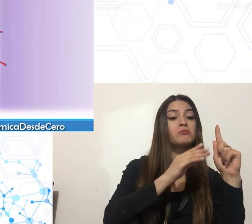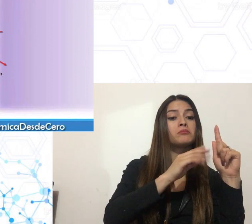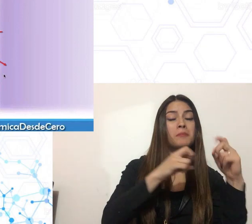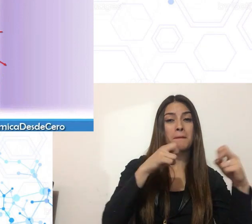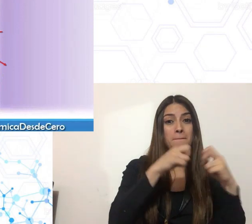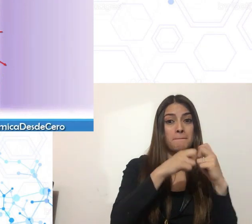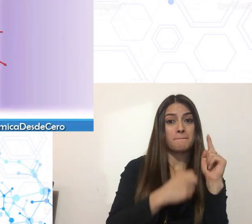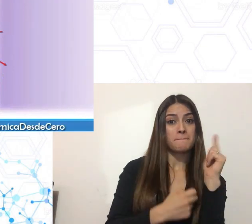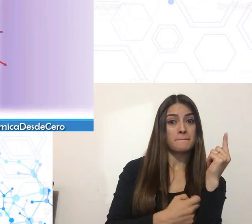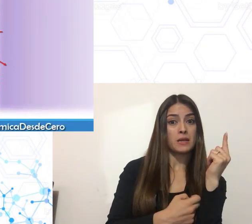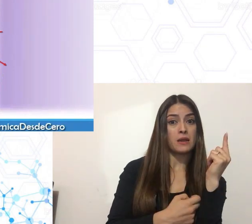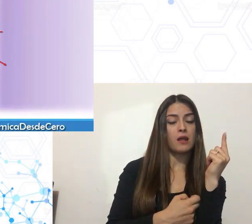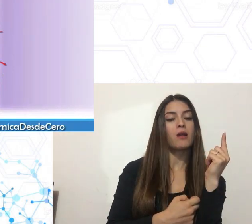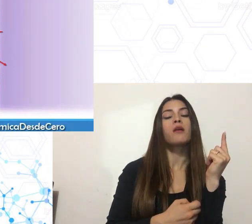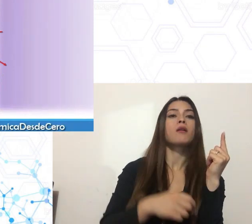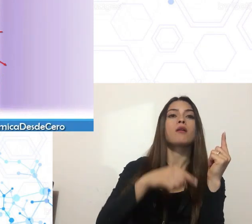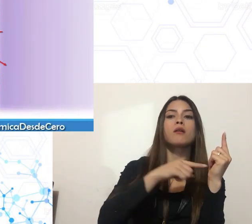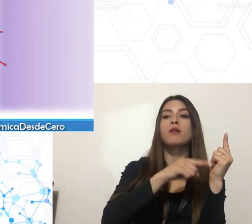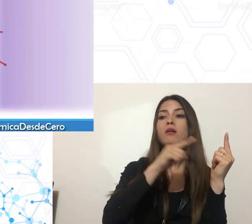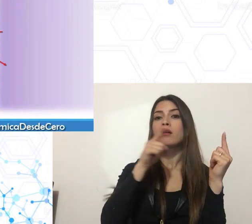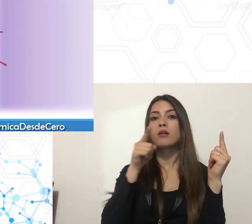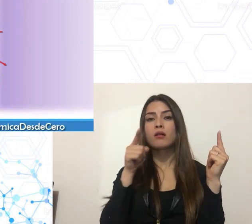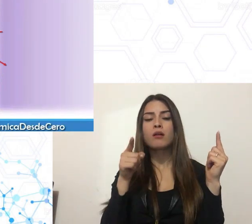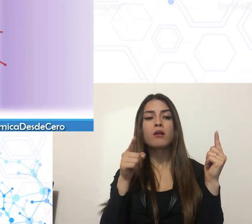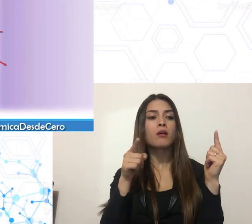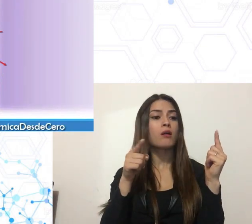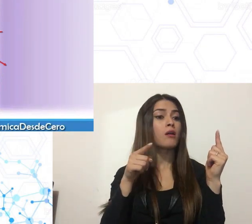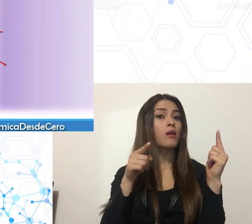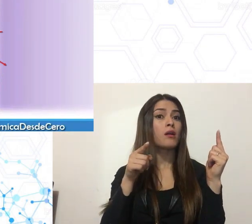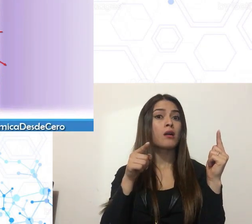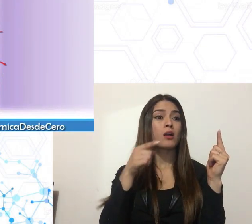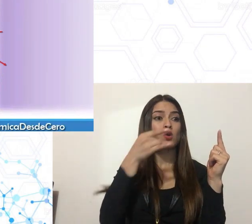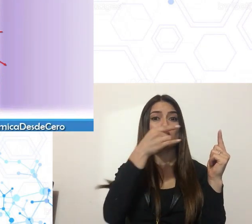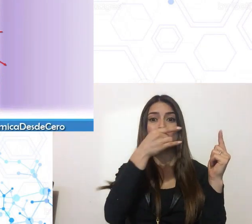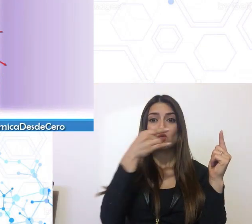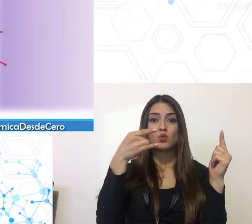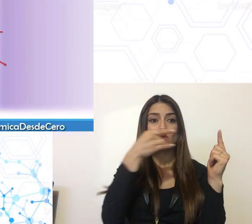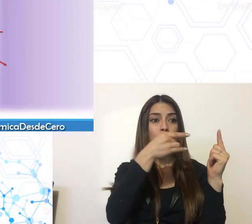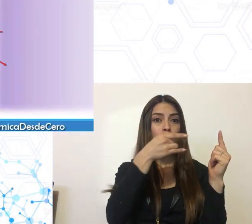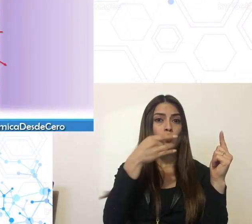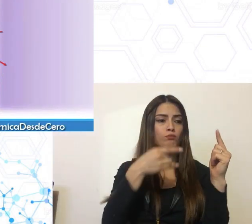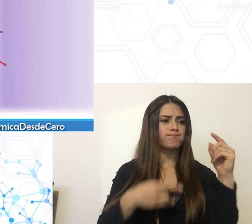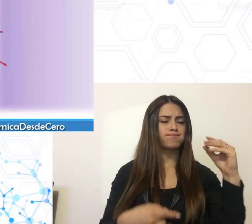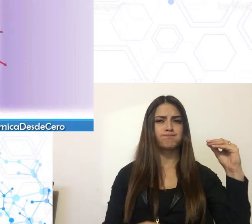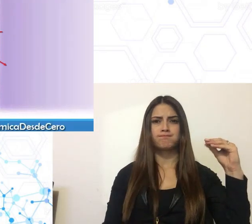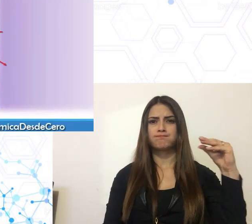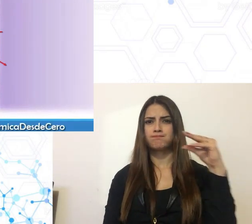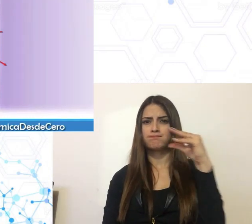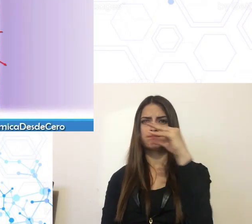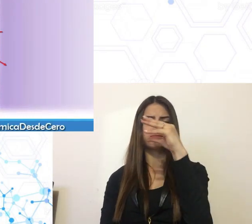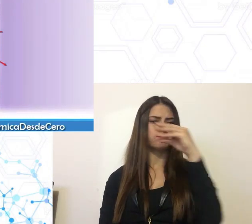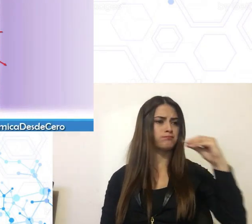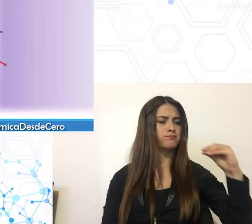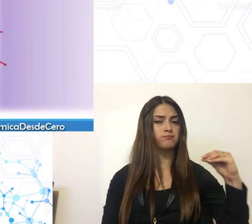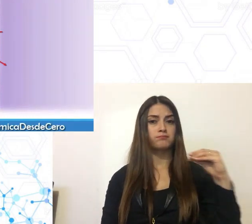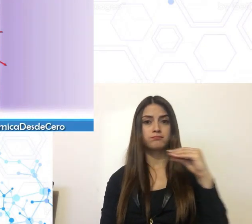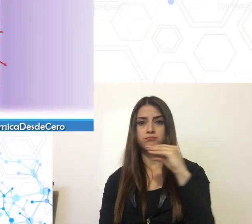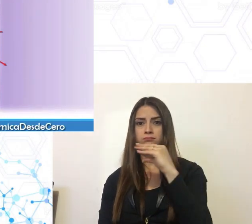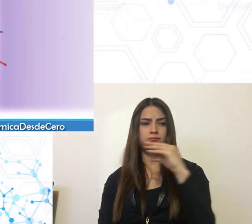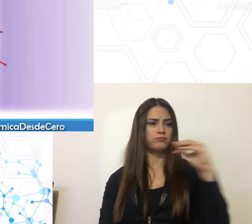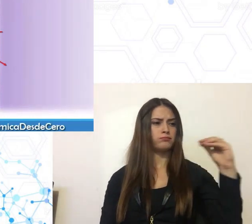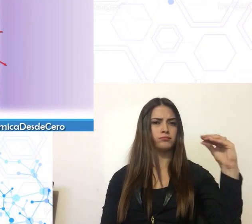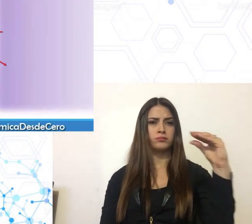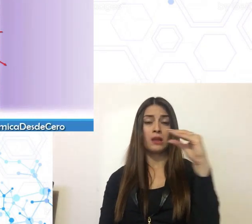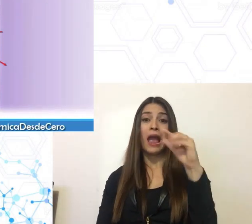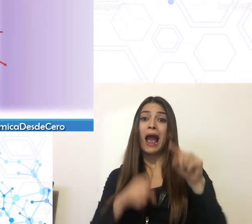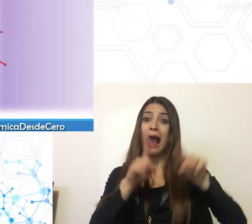chocarse o ser desviada porque atravesaban perfectamente. Observó que otros sencillamente llegaban, se